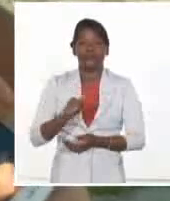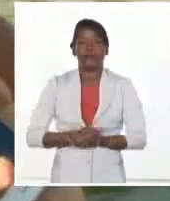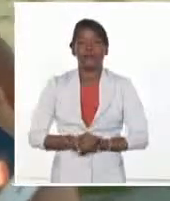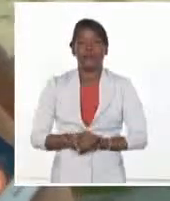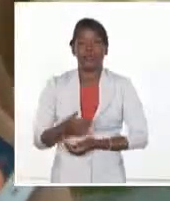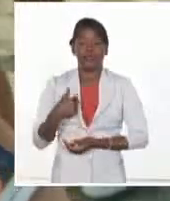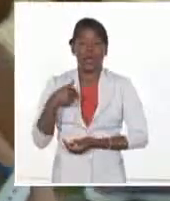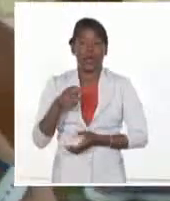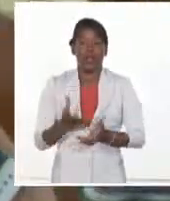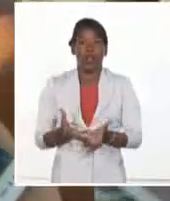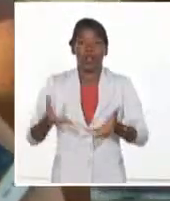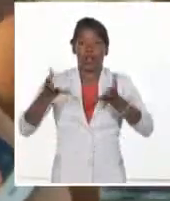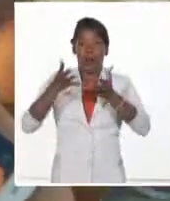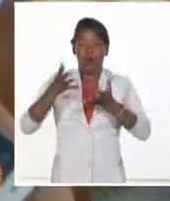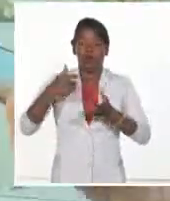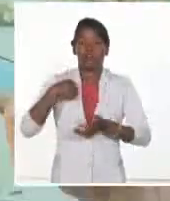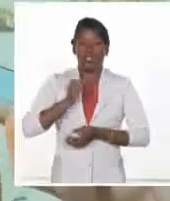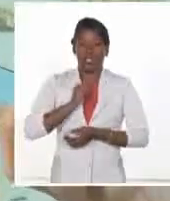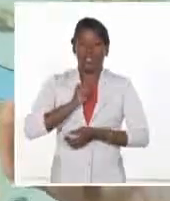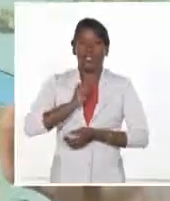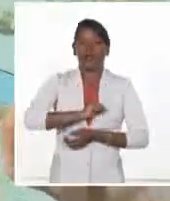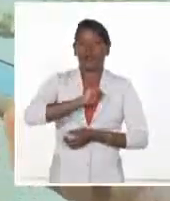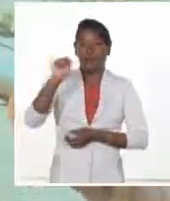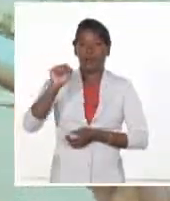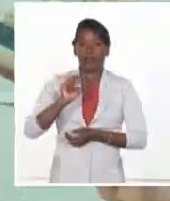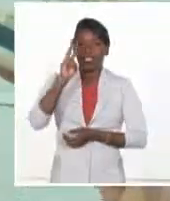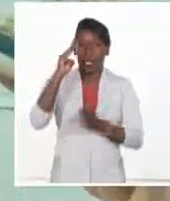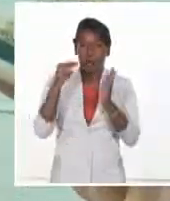tratar de romper récord nacional en 3.000 con obstáculos. Un